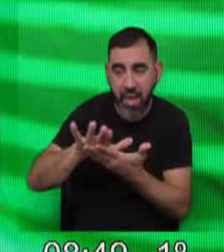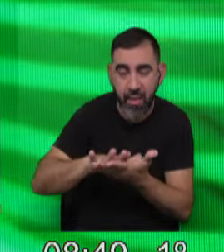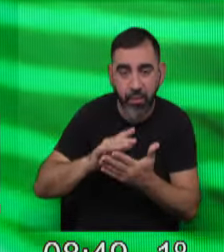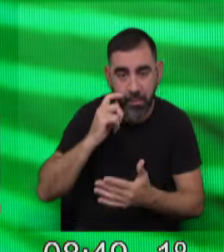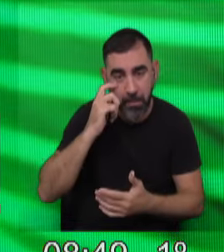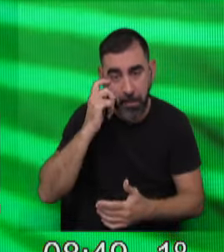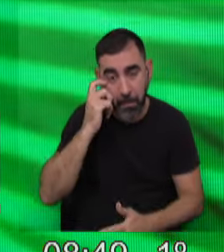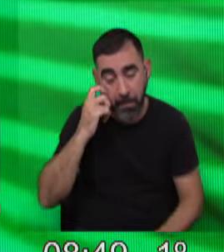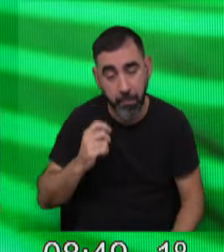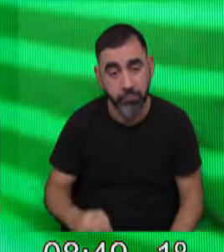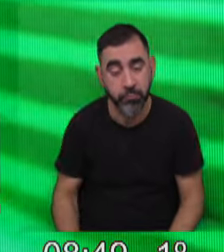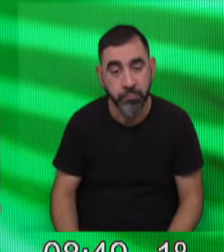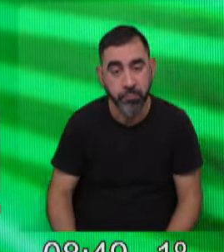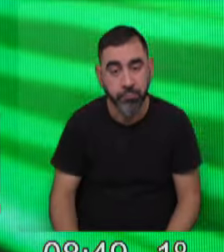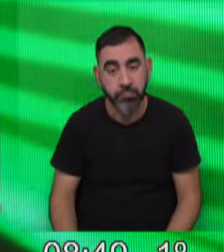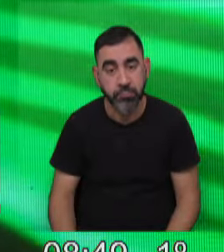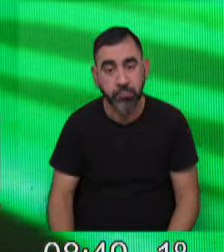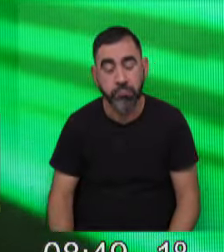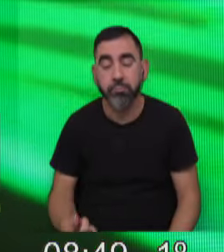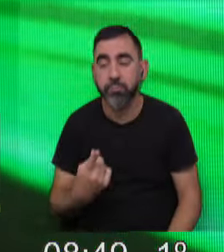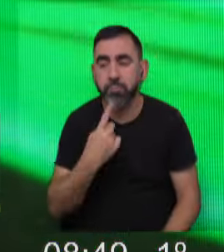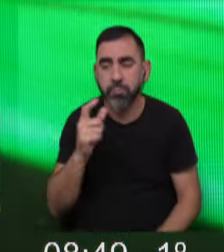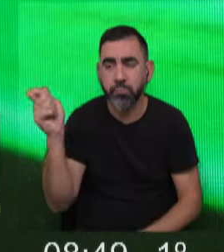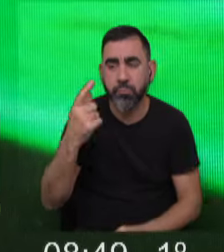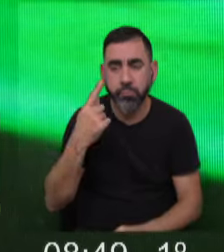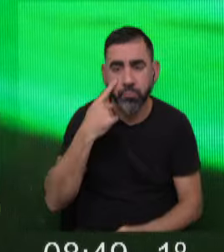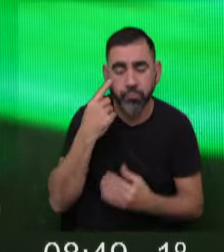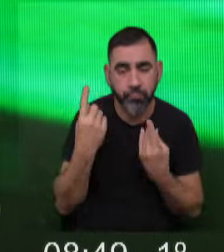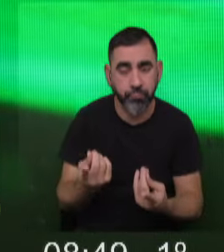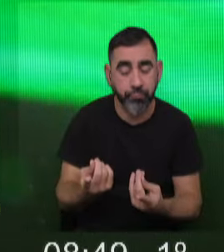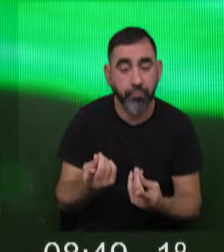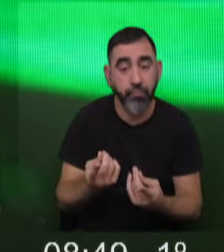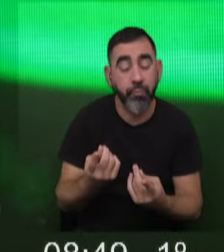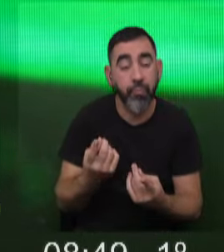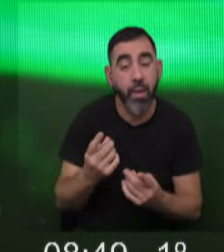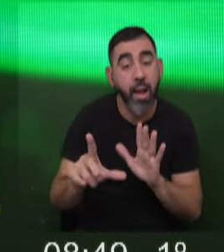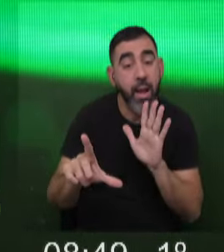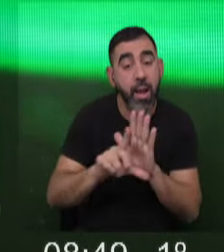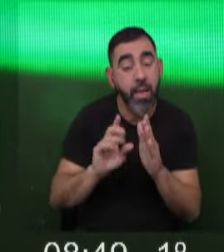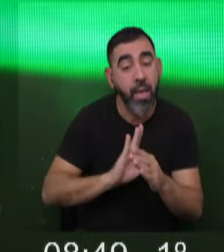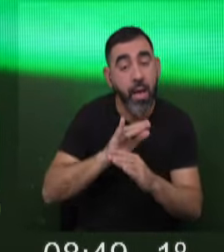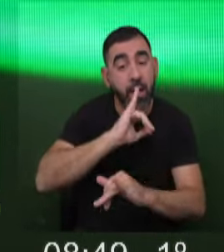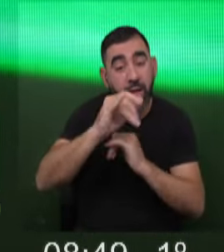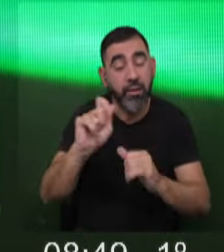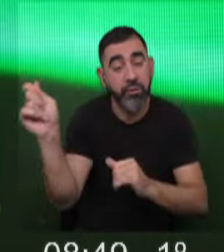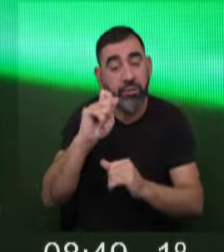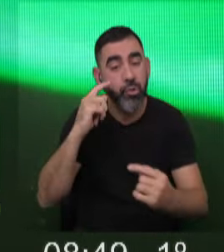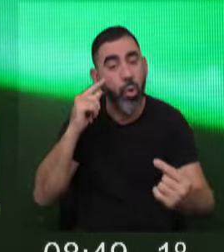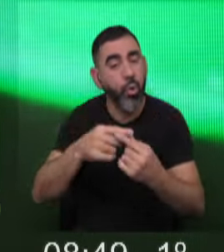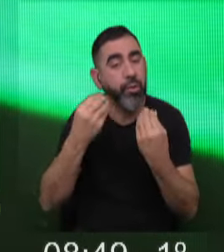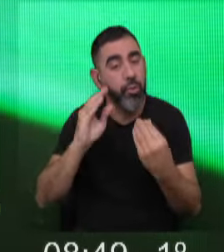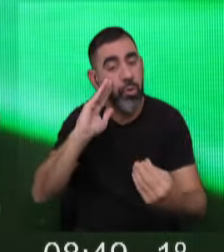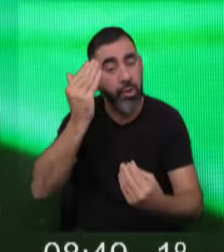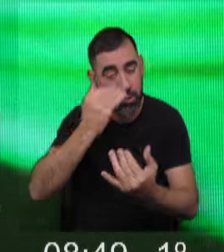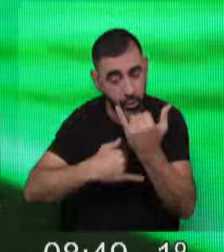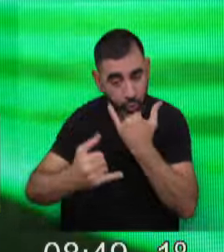esto es interesante, esto de conocer qué pasa con la política pública. La utilización de la ley de acceso a la información pública buscaba reconocer